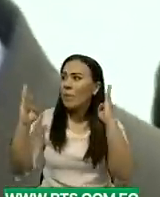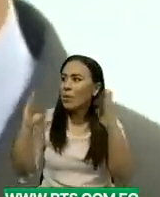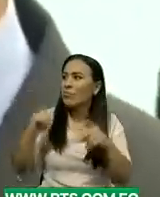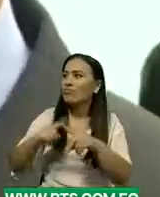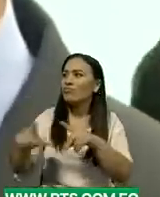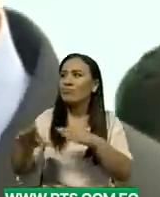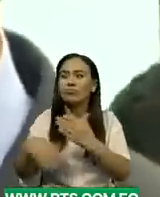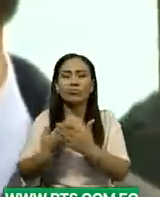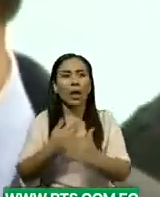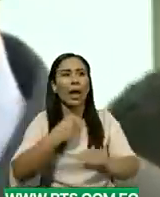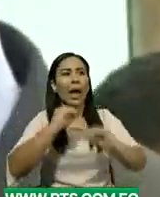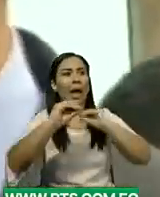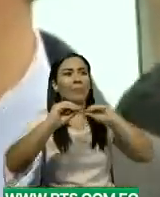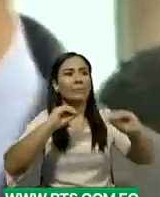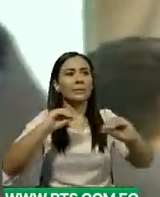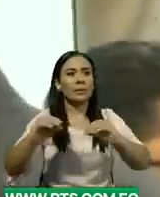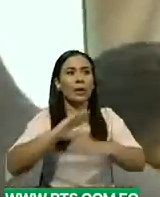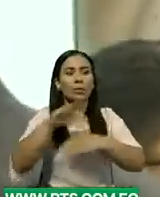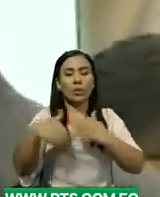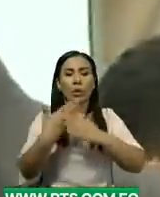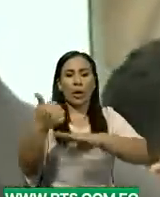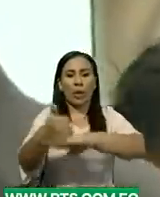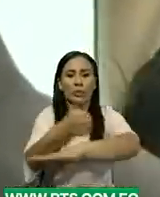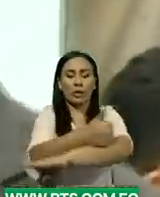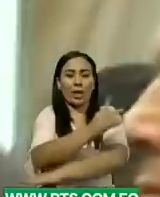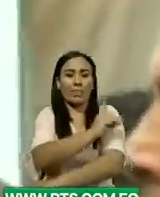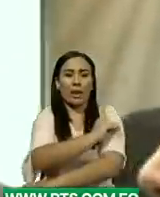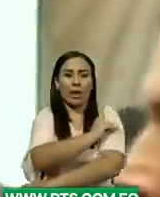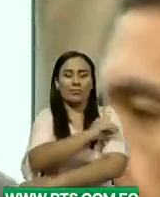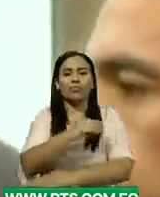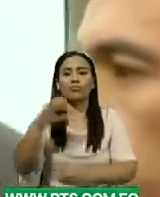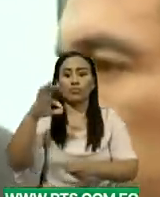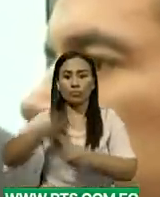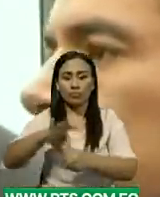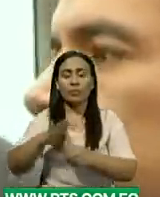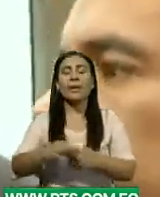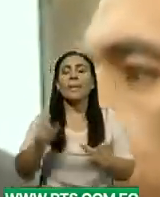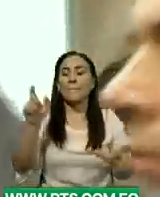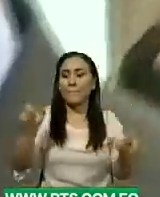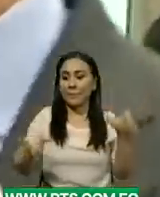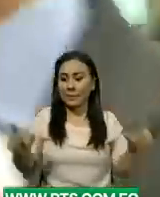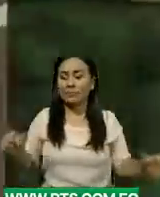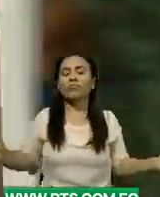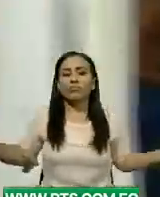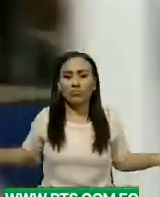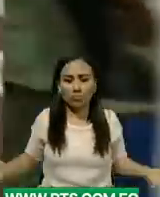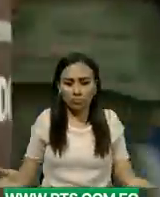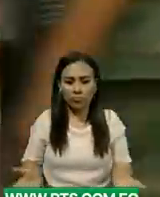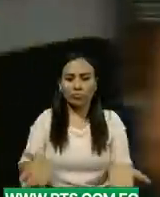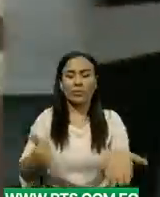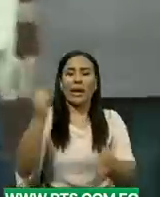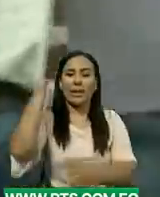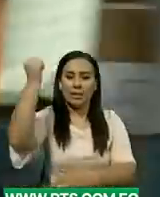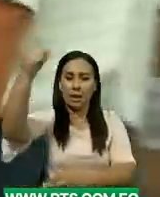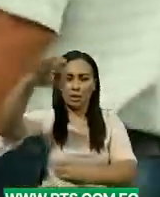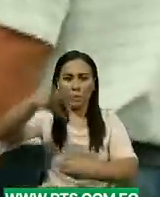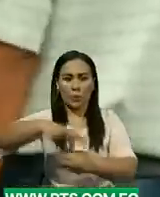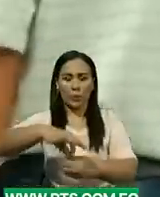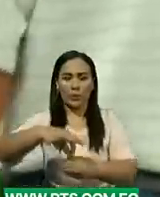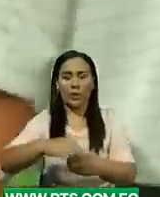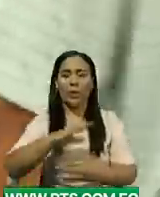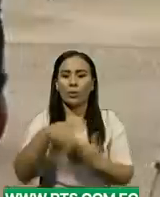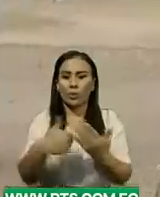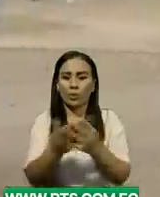será comunicado oportunamente por las autoridades electorales y los ciudadanos van a ejercer su derecho al voto con